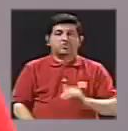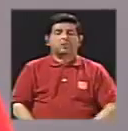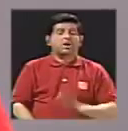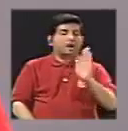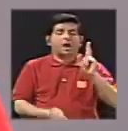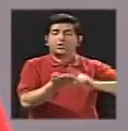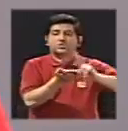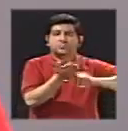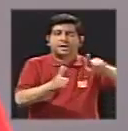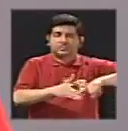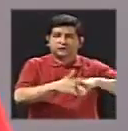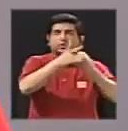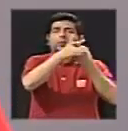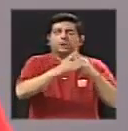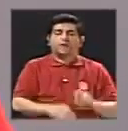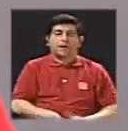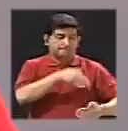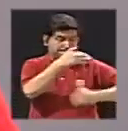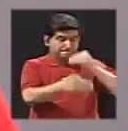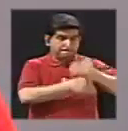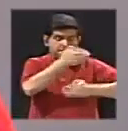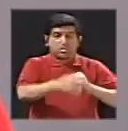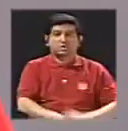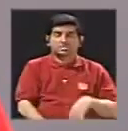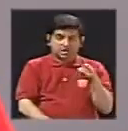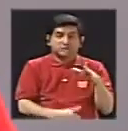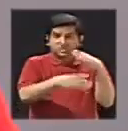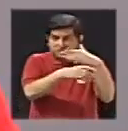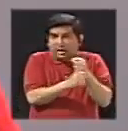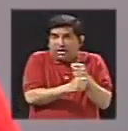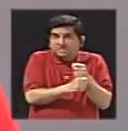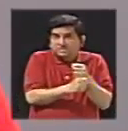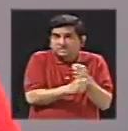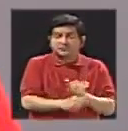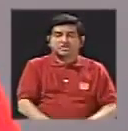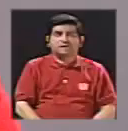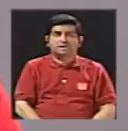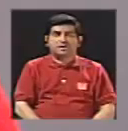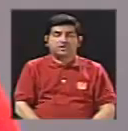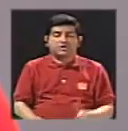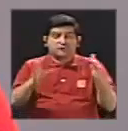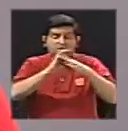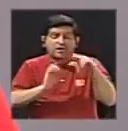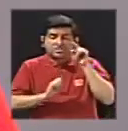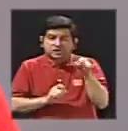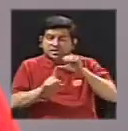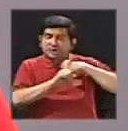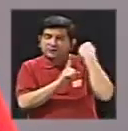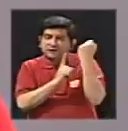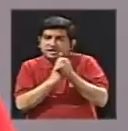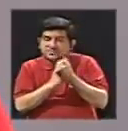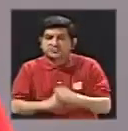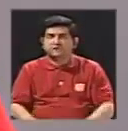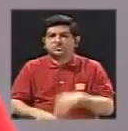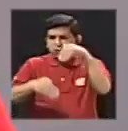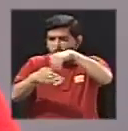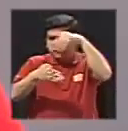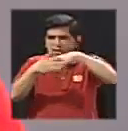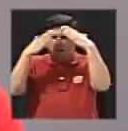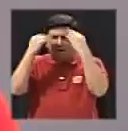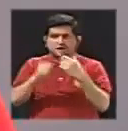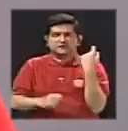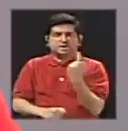matrícula inicial. Ese procedimiento es el que se realiza. Y de acuerdo a eso, entonces se registra la